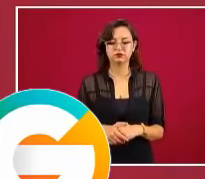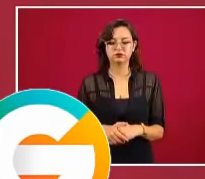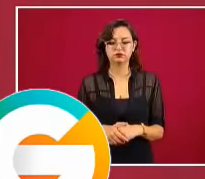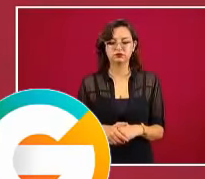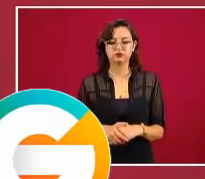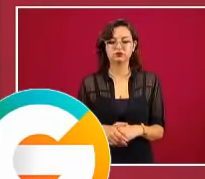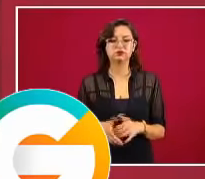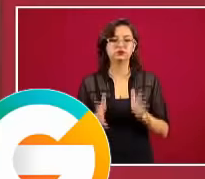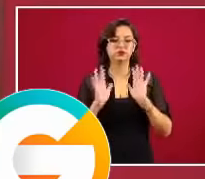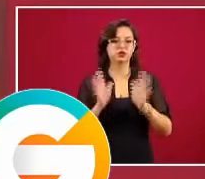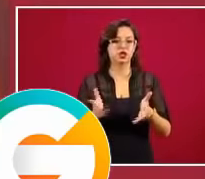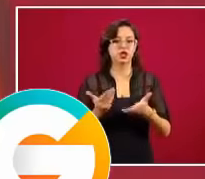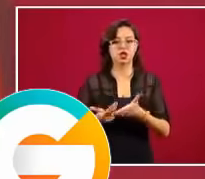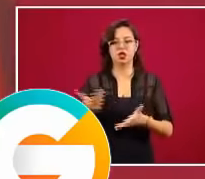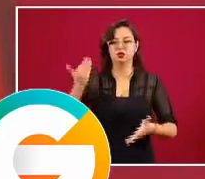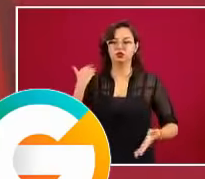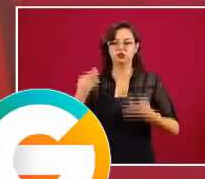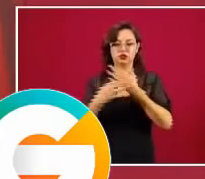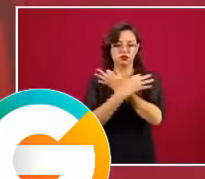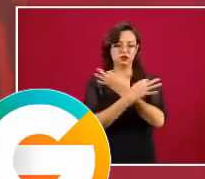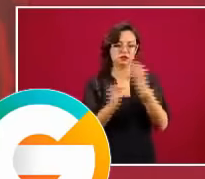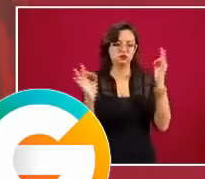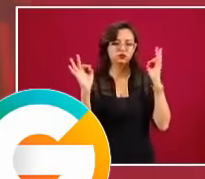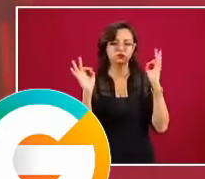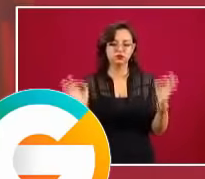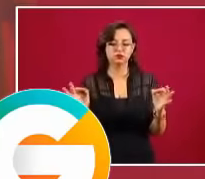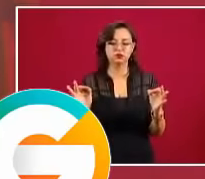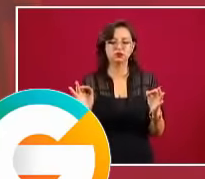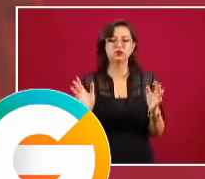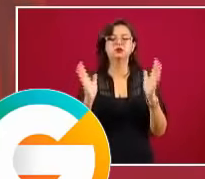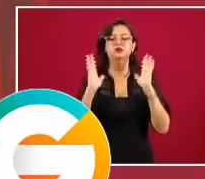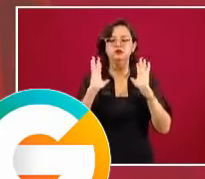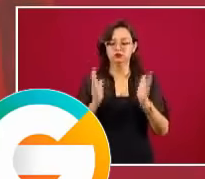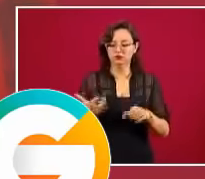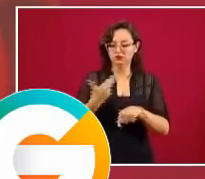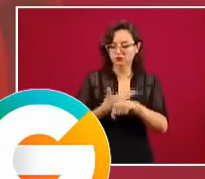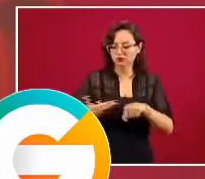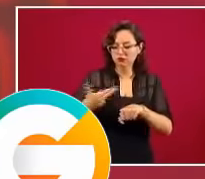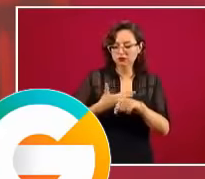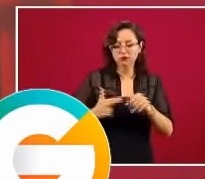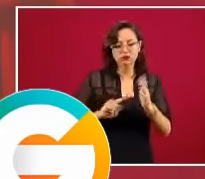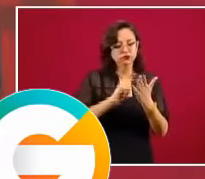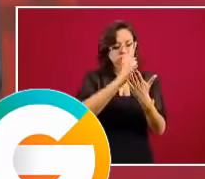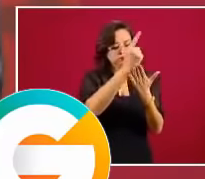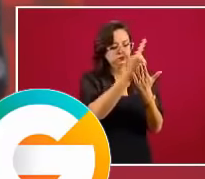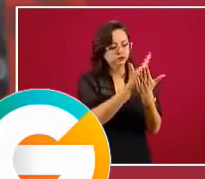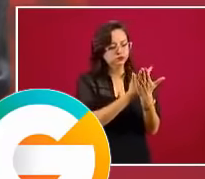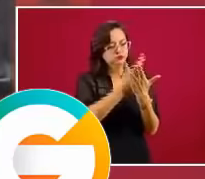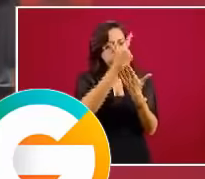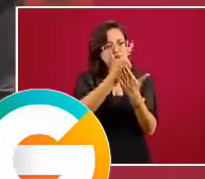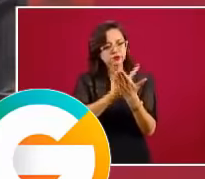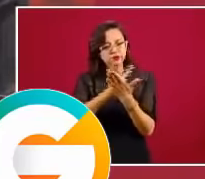que ya se había anunciado, ya se está trabajando en el padrón